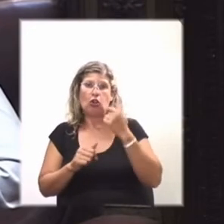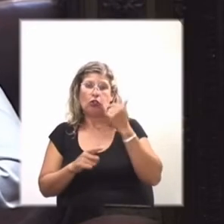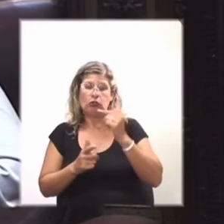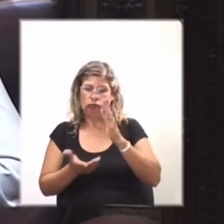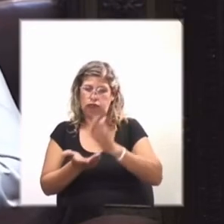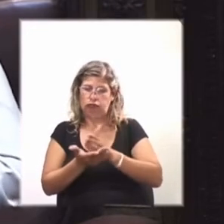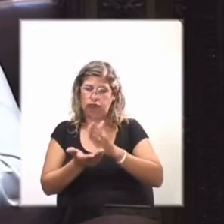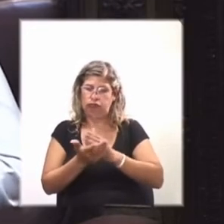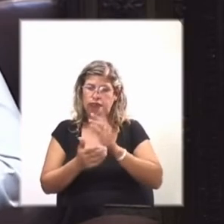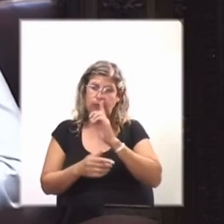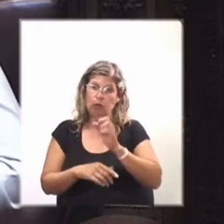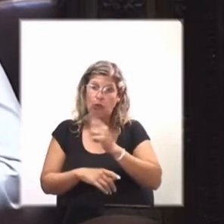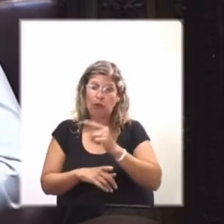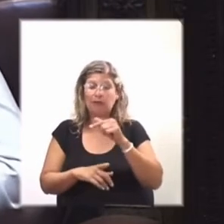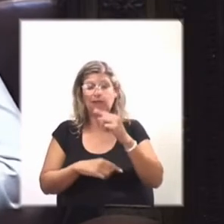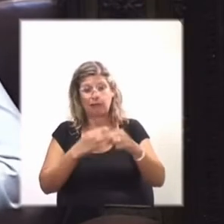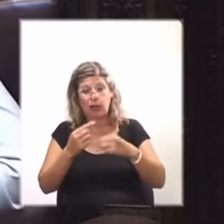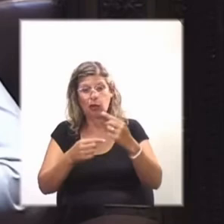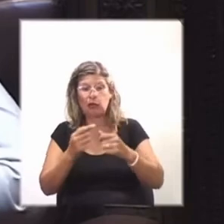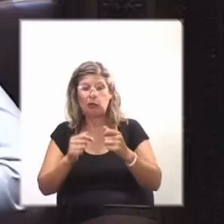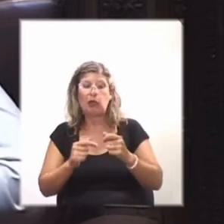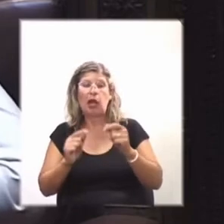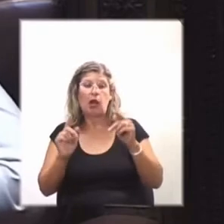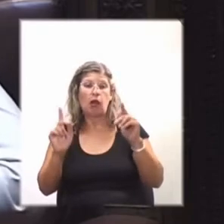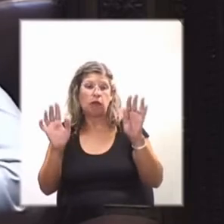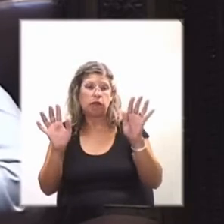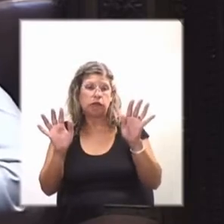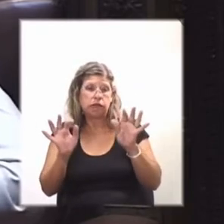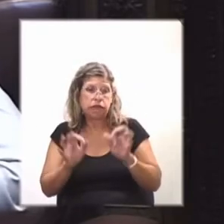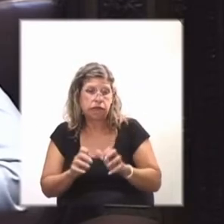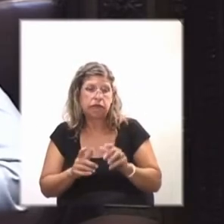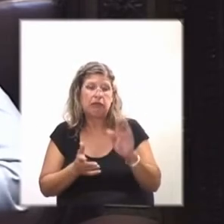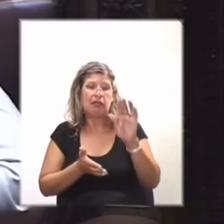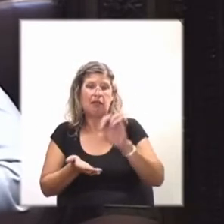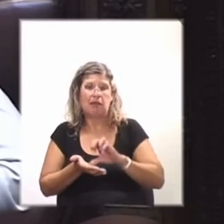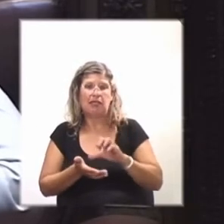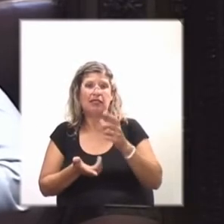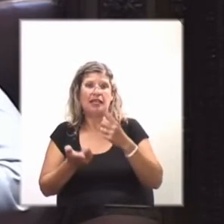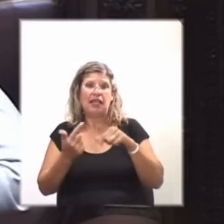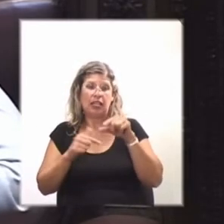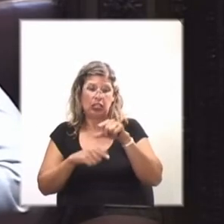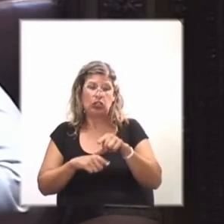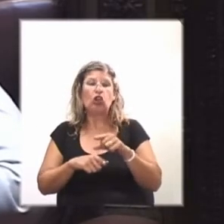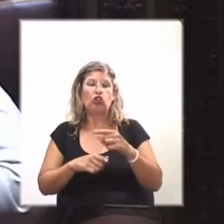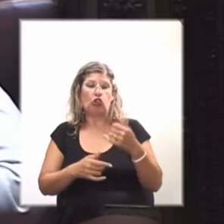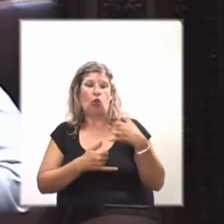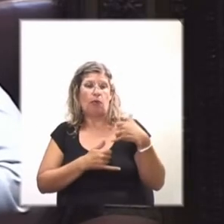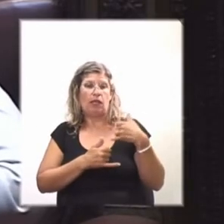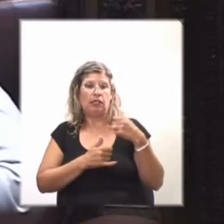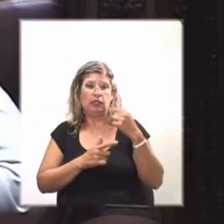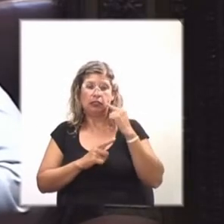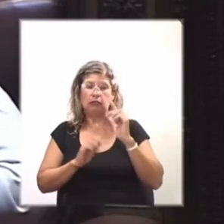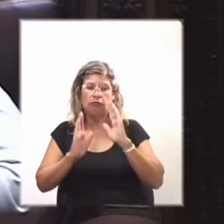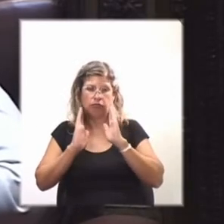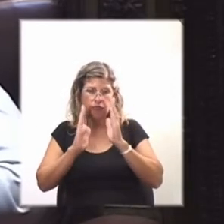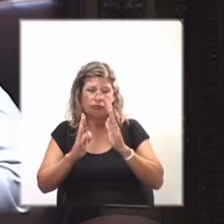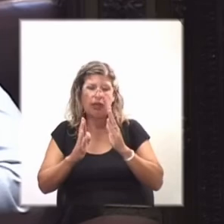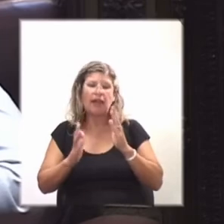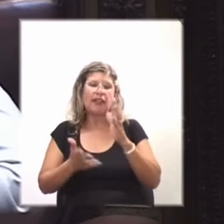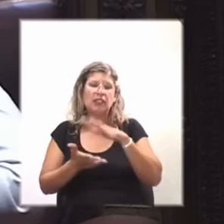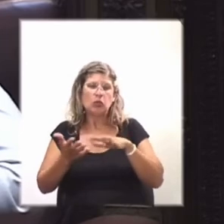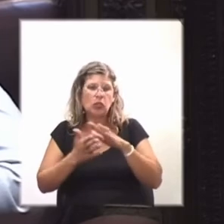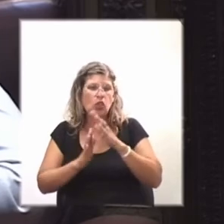e inmediata, continuaría con la destrucción del país. Los mandos militares se compenetraron de la grave situación nacional,